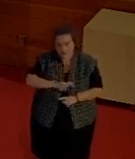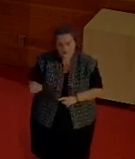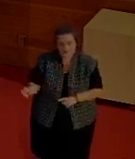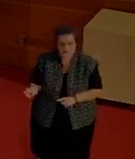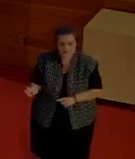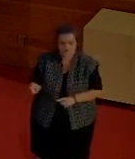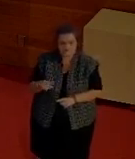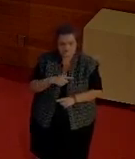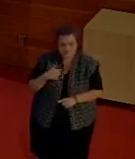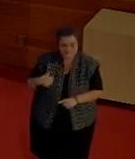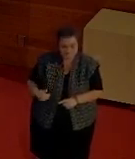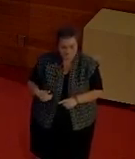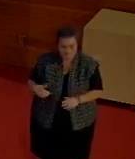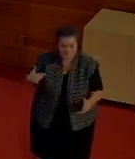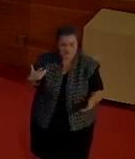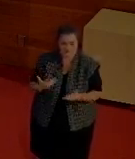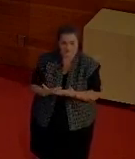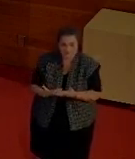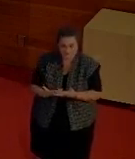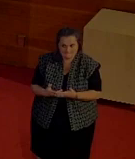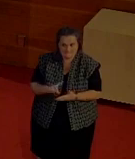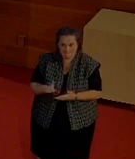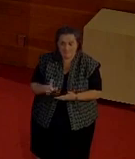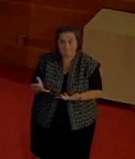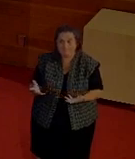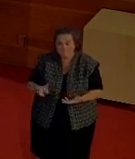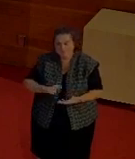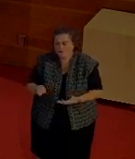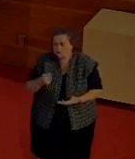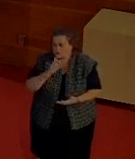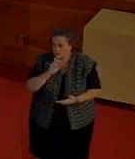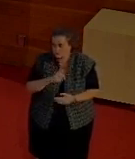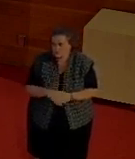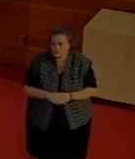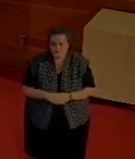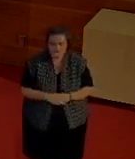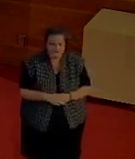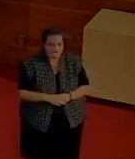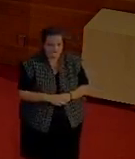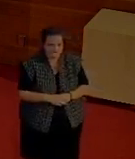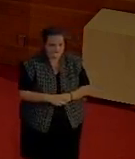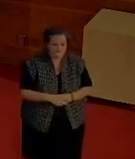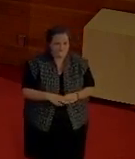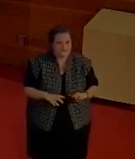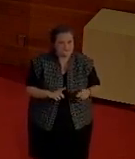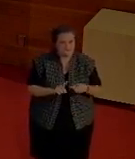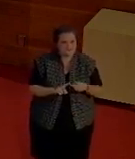actuar no sea de esta que acabo de describir la segunda cuestión